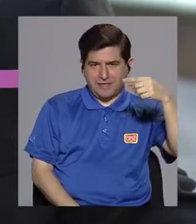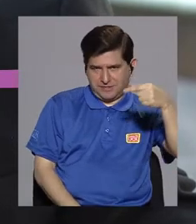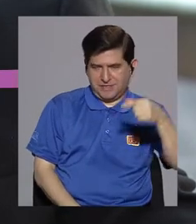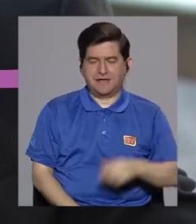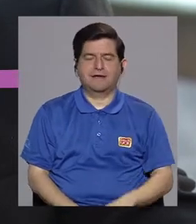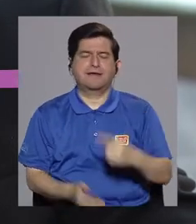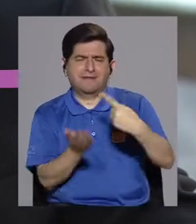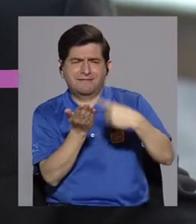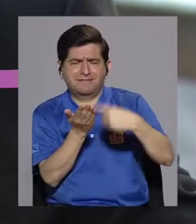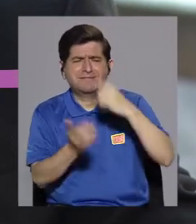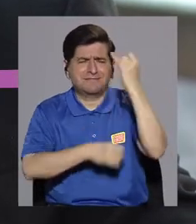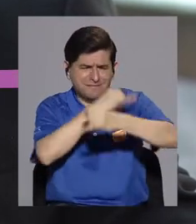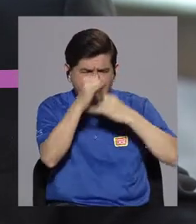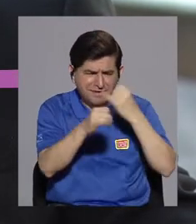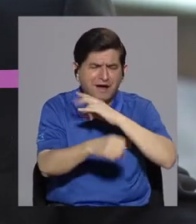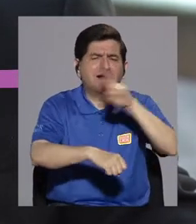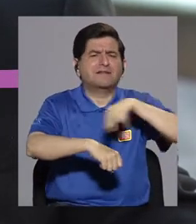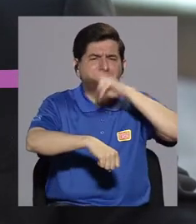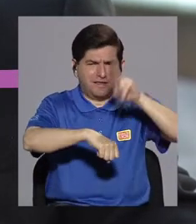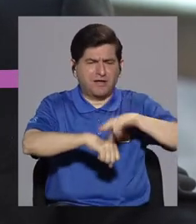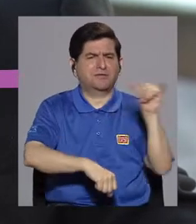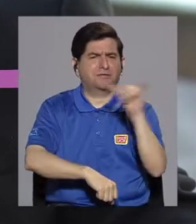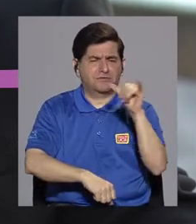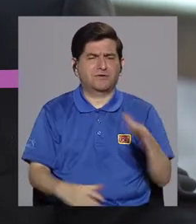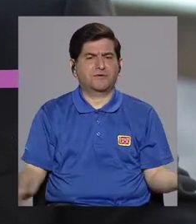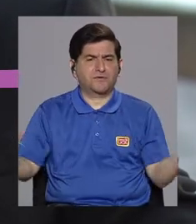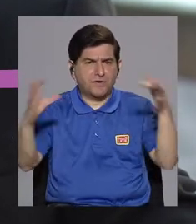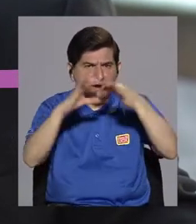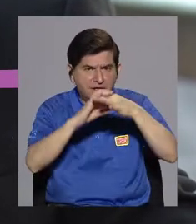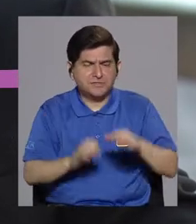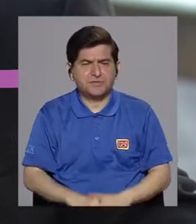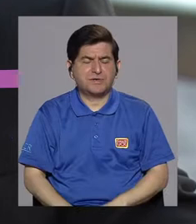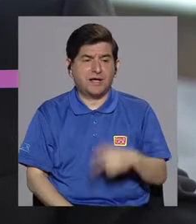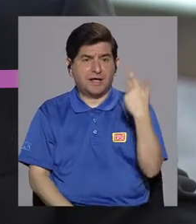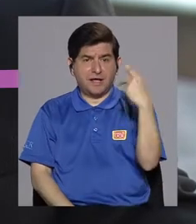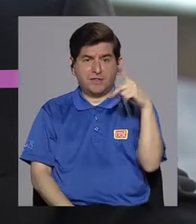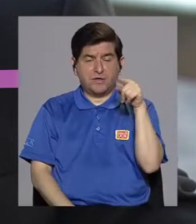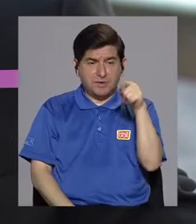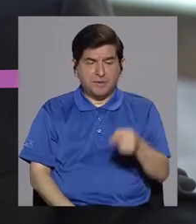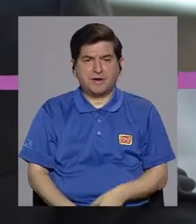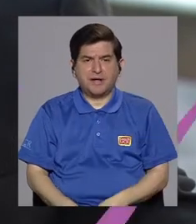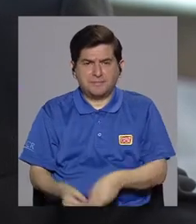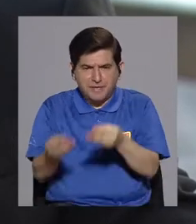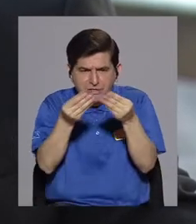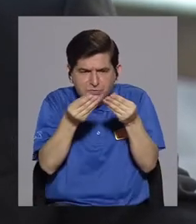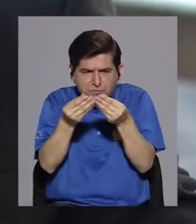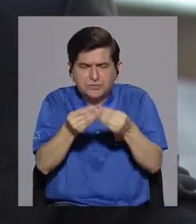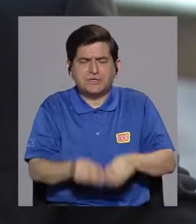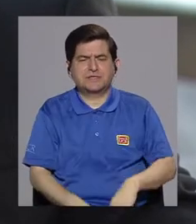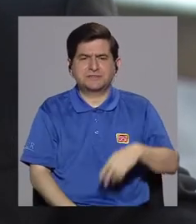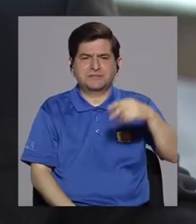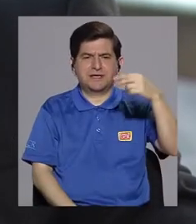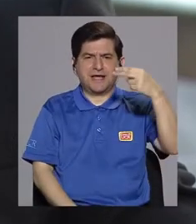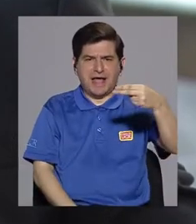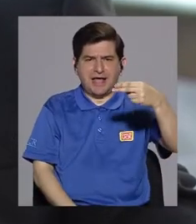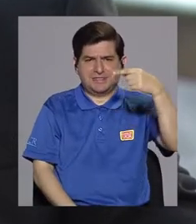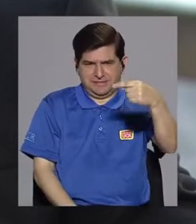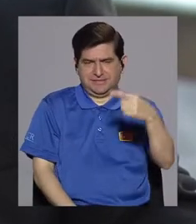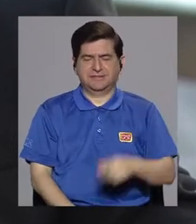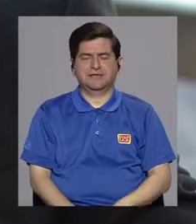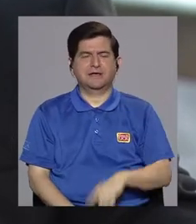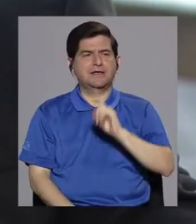nivel internacional y también a nivel nacional sobre la exposición y riesgo a mercurio. Tal